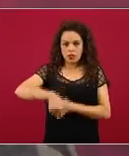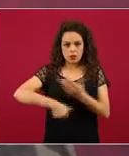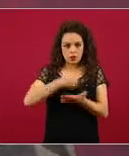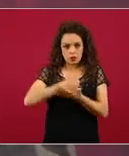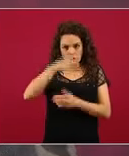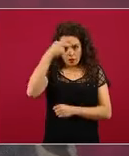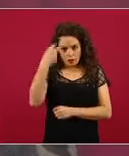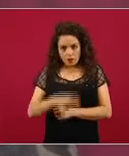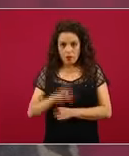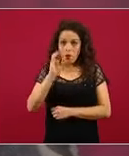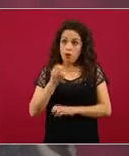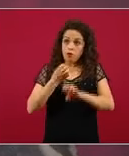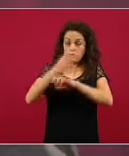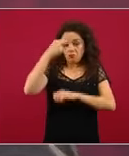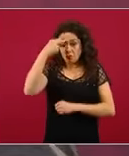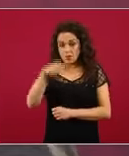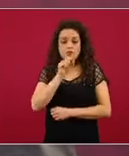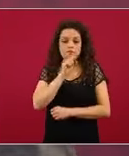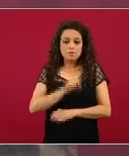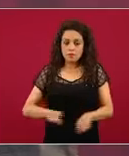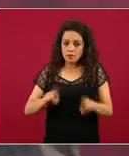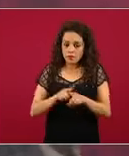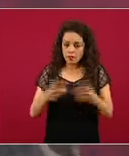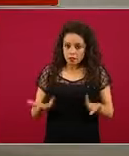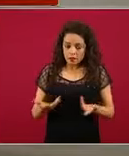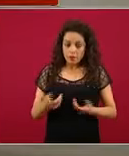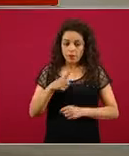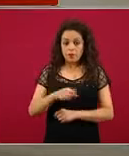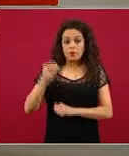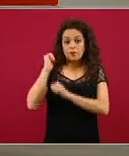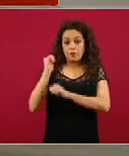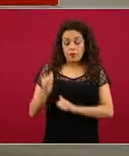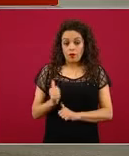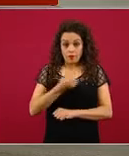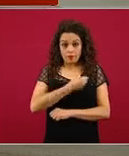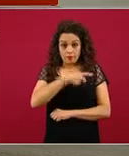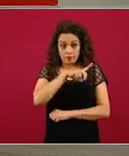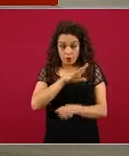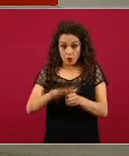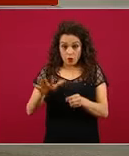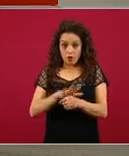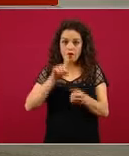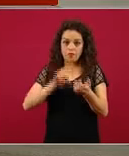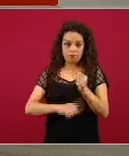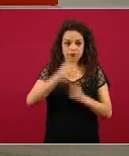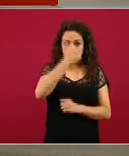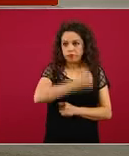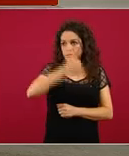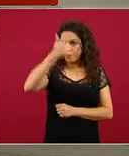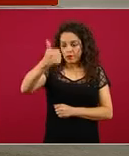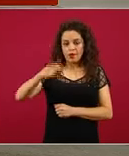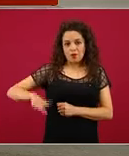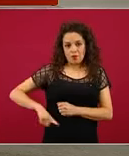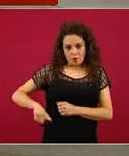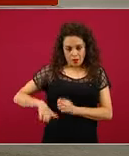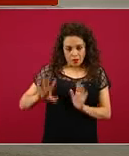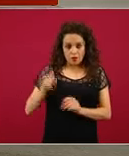en el caso del Estado de México, las autoridades sanitarias locales, que son los gobiernos locales, tienen la facultad